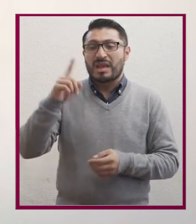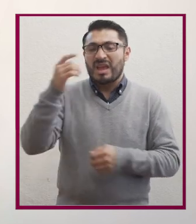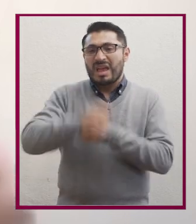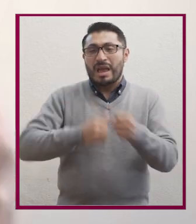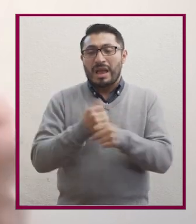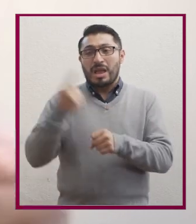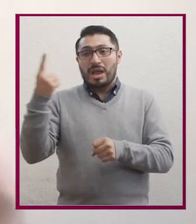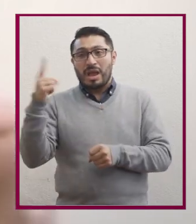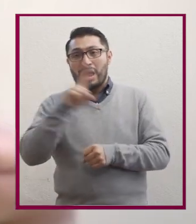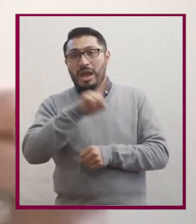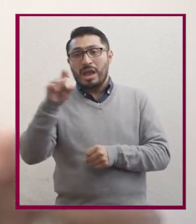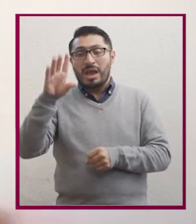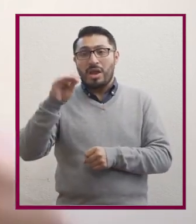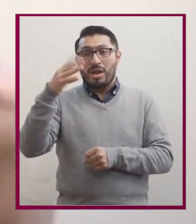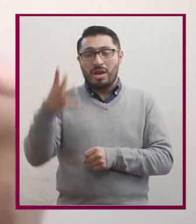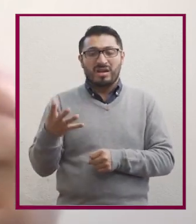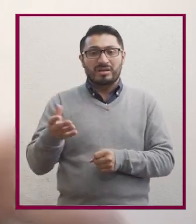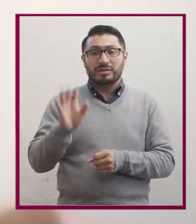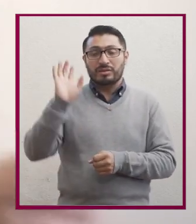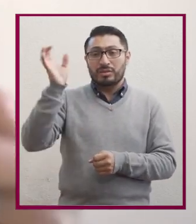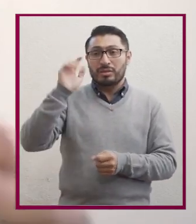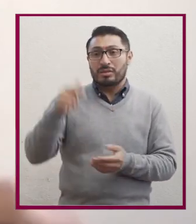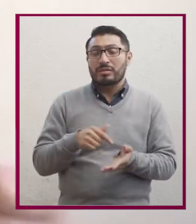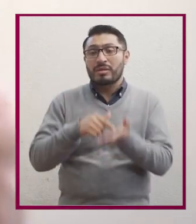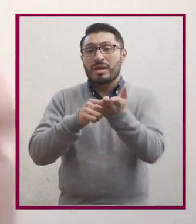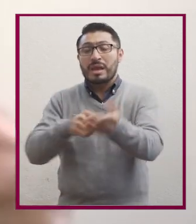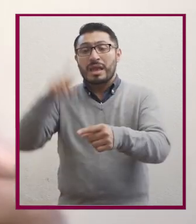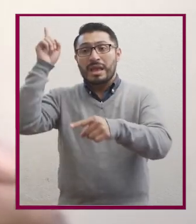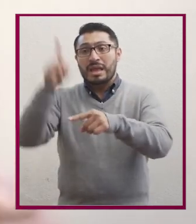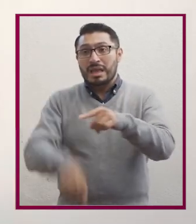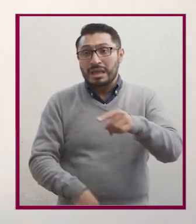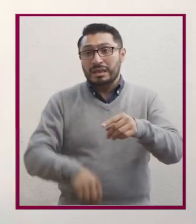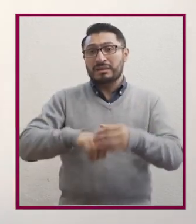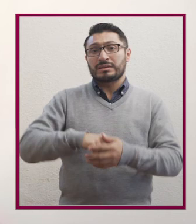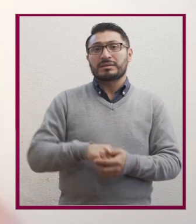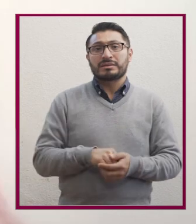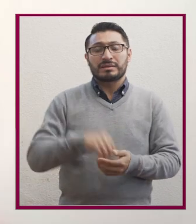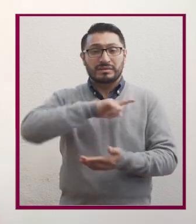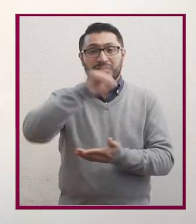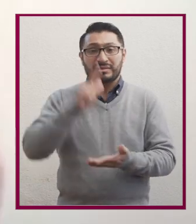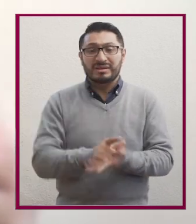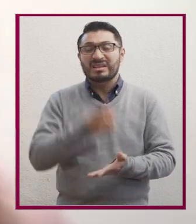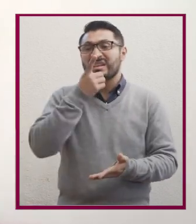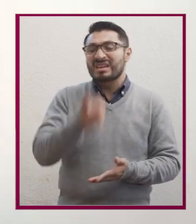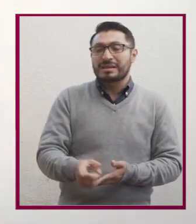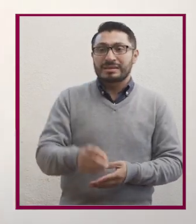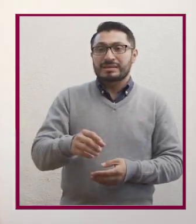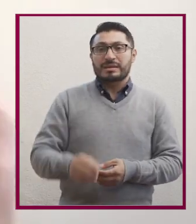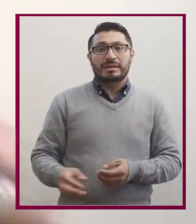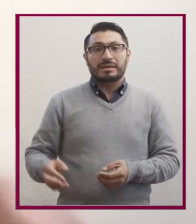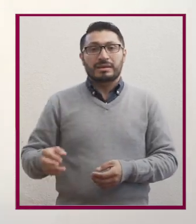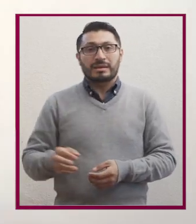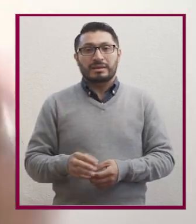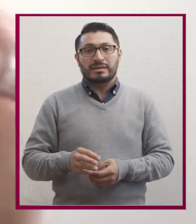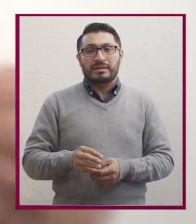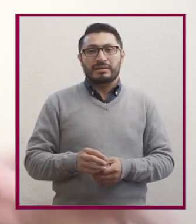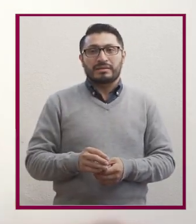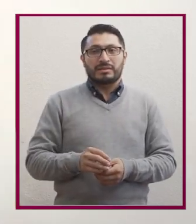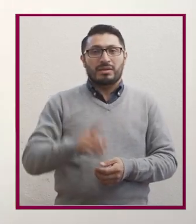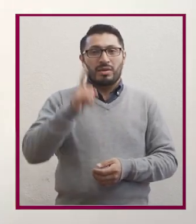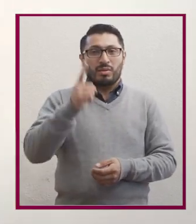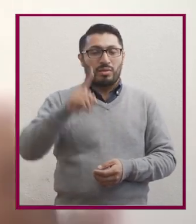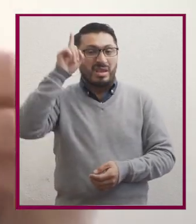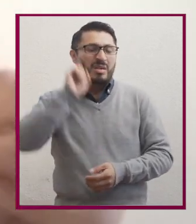195 ante la petición de la derogación de la Lex Oppia, que decía: tan pronto como hayan empezado a